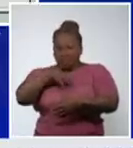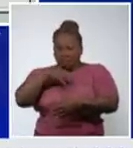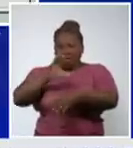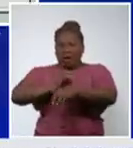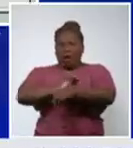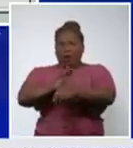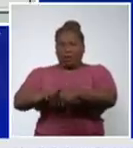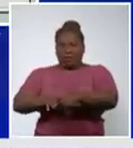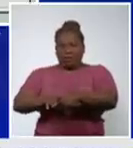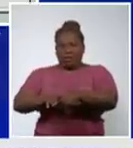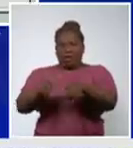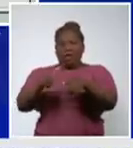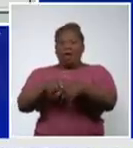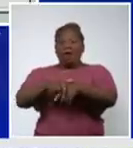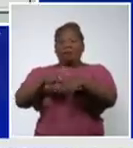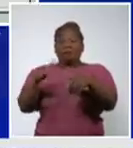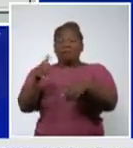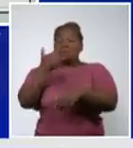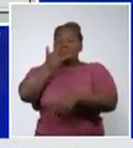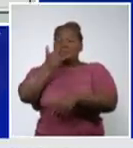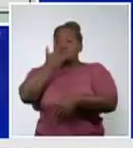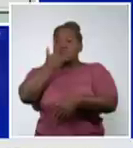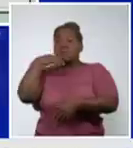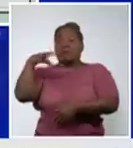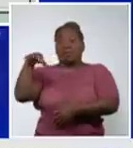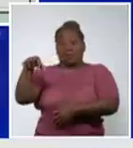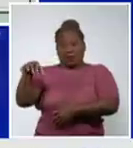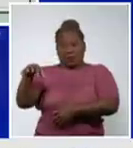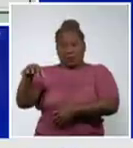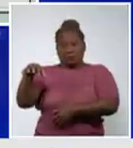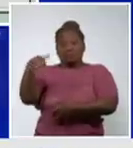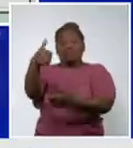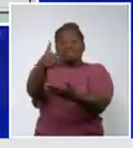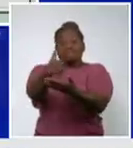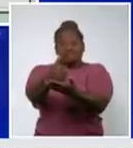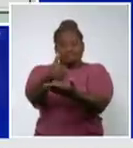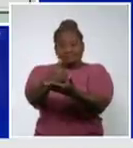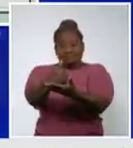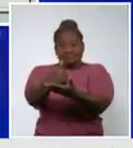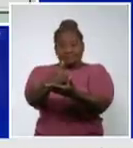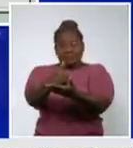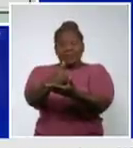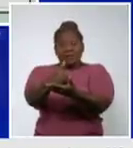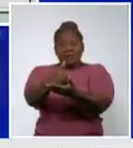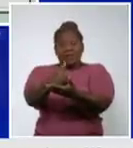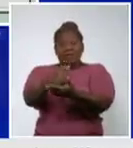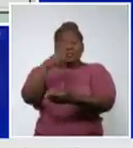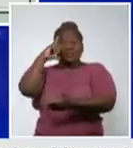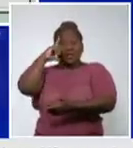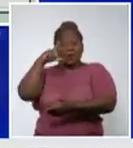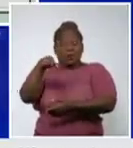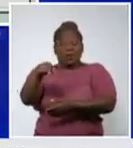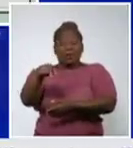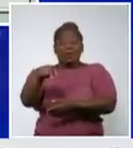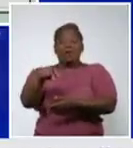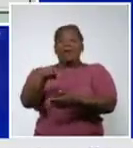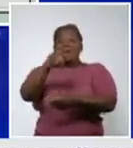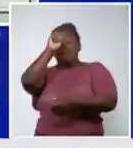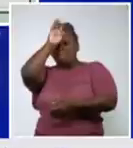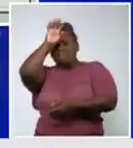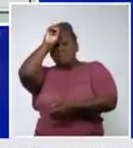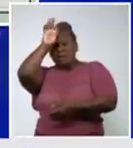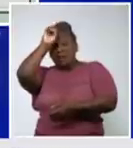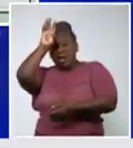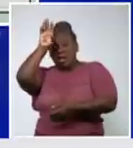elevadas en Pinar del Río, municipio, San Luis, Minas de Matambre y San Juan